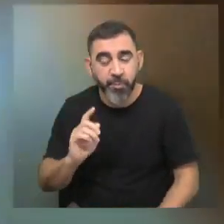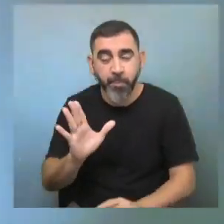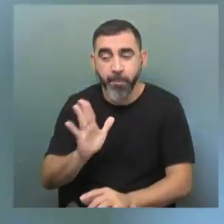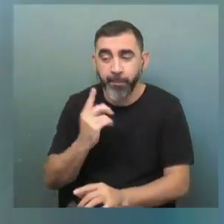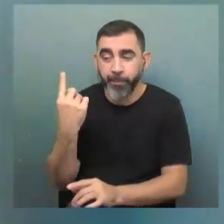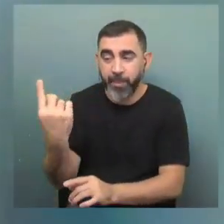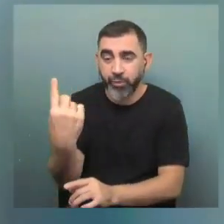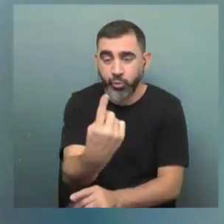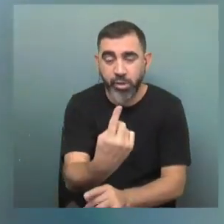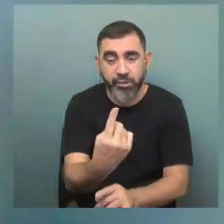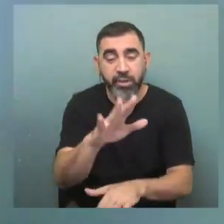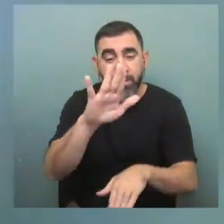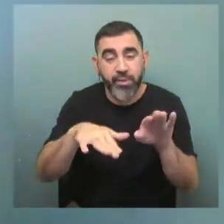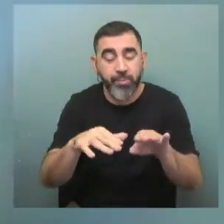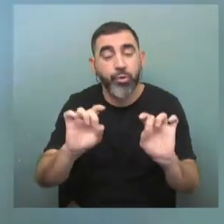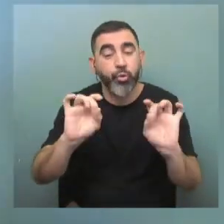pública.